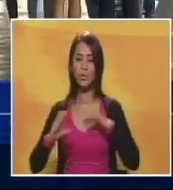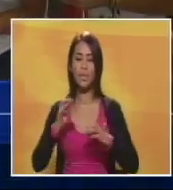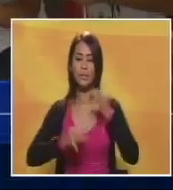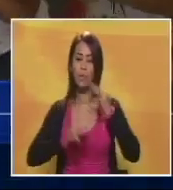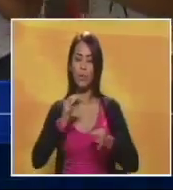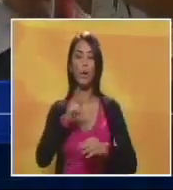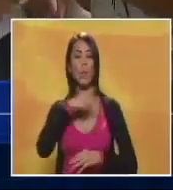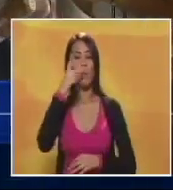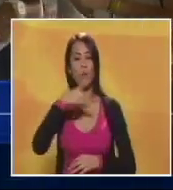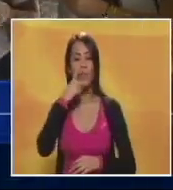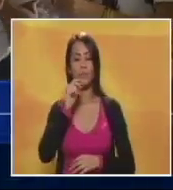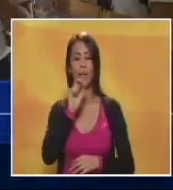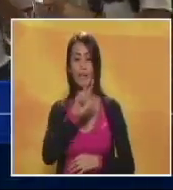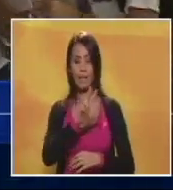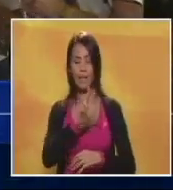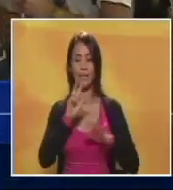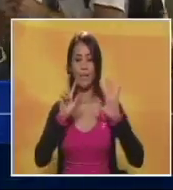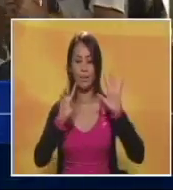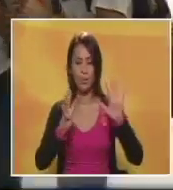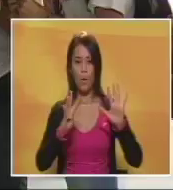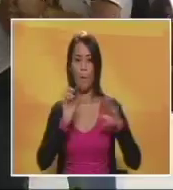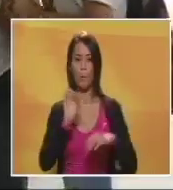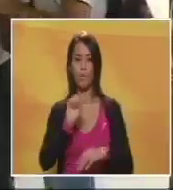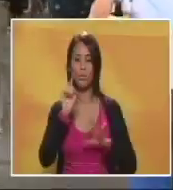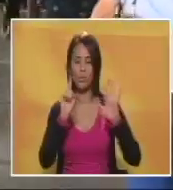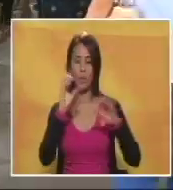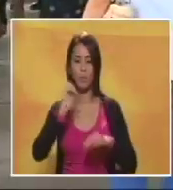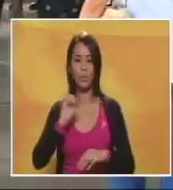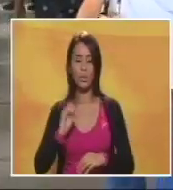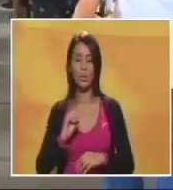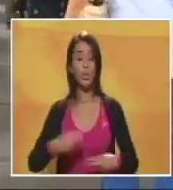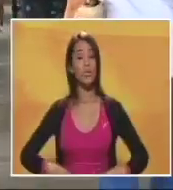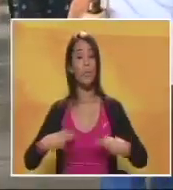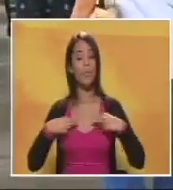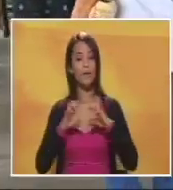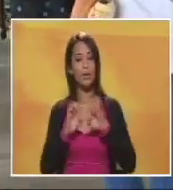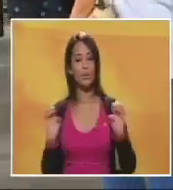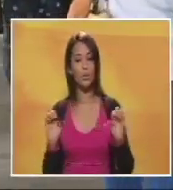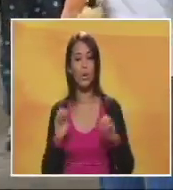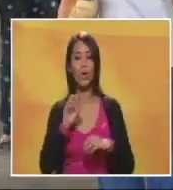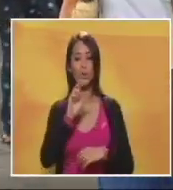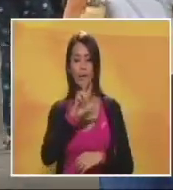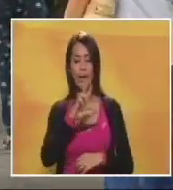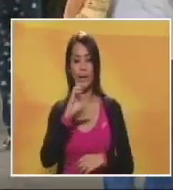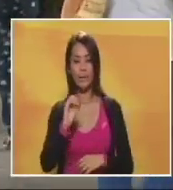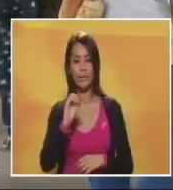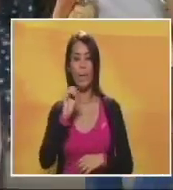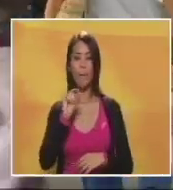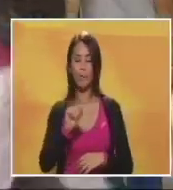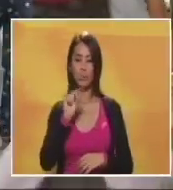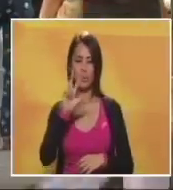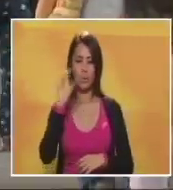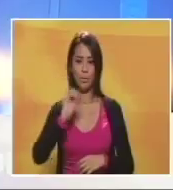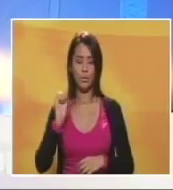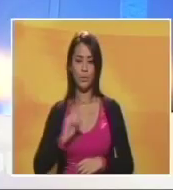jurídicas y políticas con 39.6% y humanidades y educación con